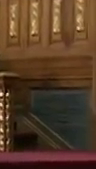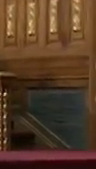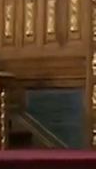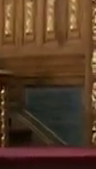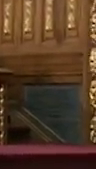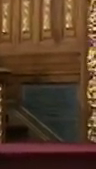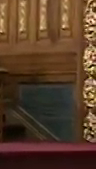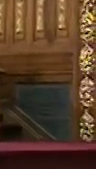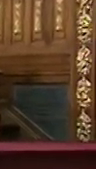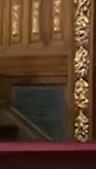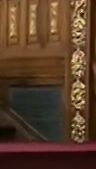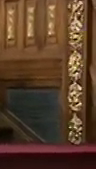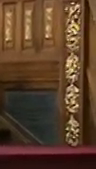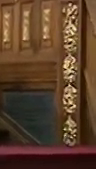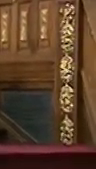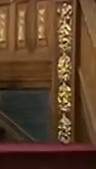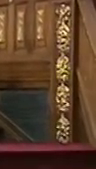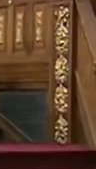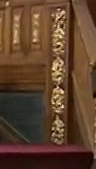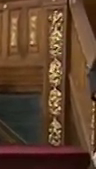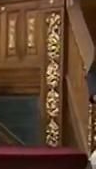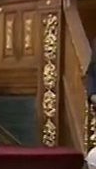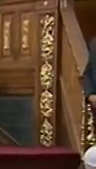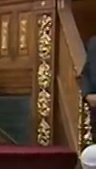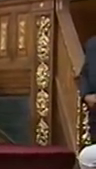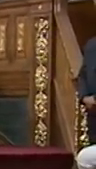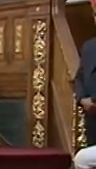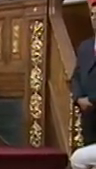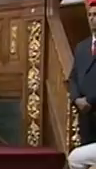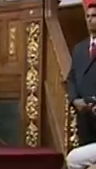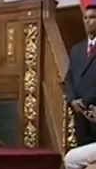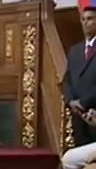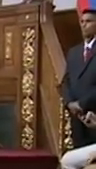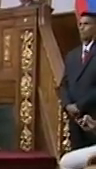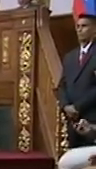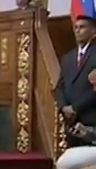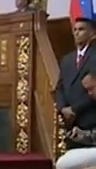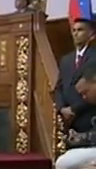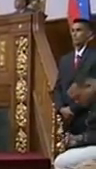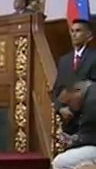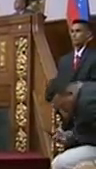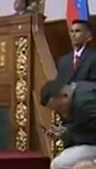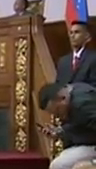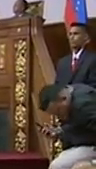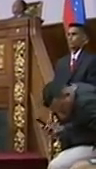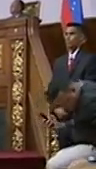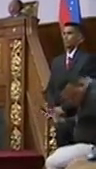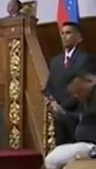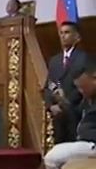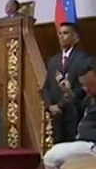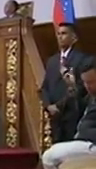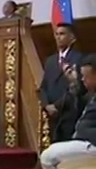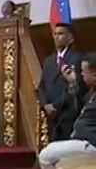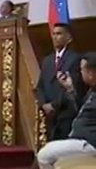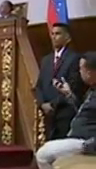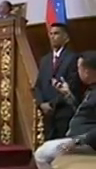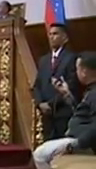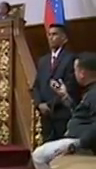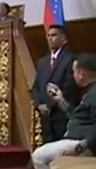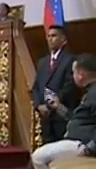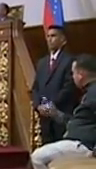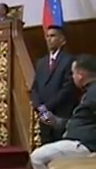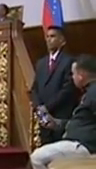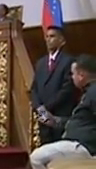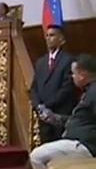Yaracuy. Recuerden ustedes que asaltaron la ciudad de Cumaná. Recuerden ustedes que intentaron con Katia, que intentaron con Antímano, que intentaron con